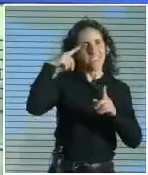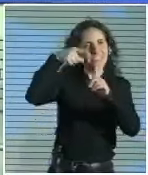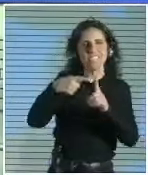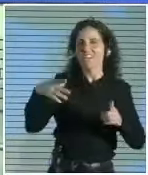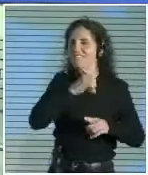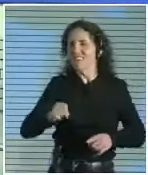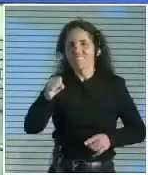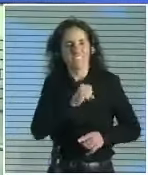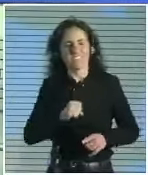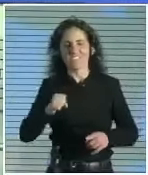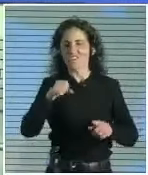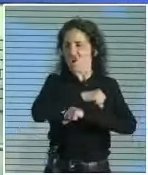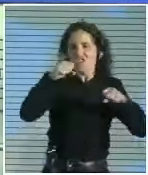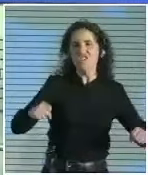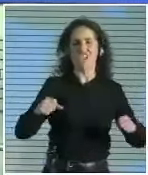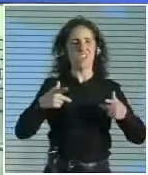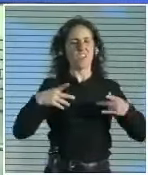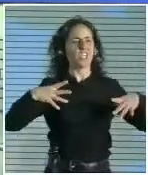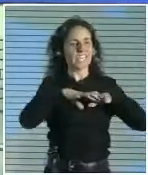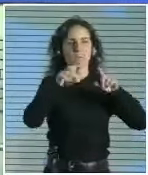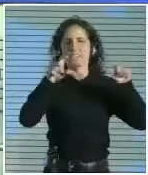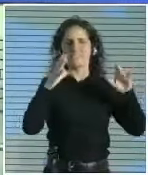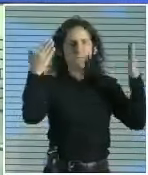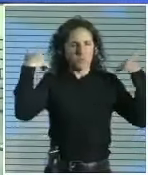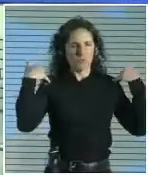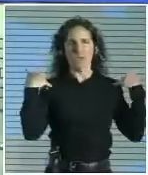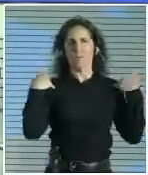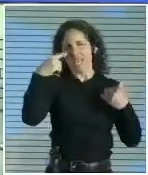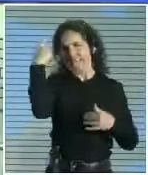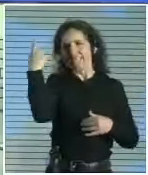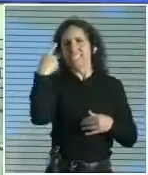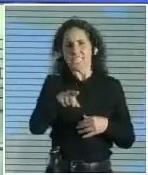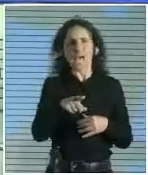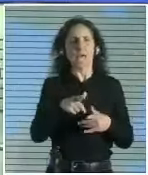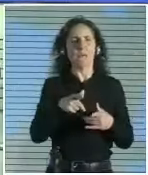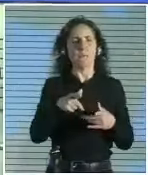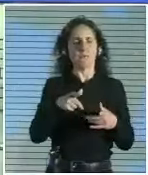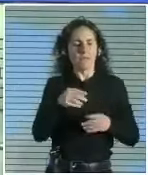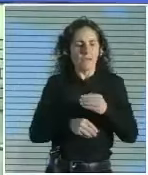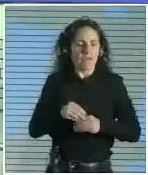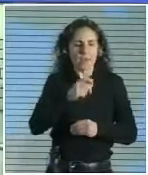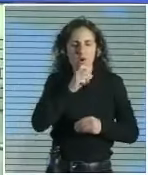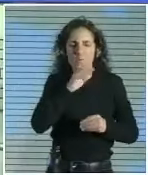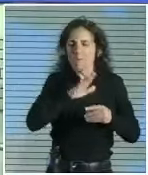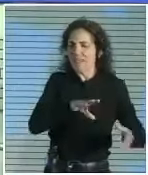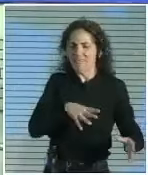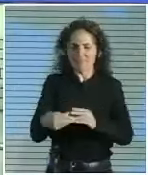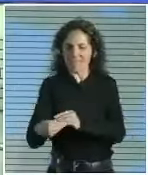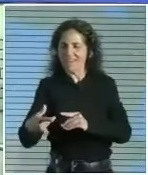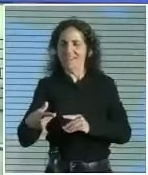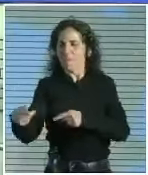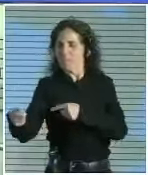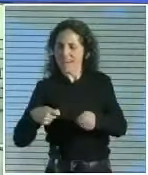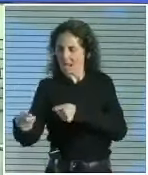tejido empresarial responsable, que sabe también dónde tiene que tocar las teclas para responder a un mercado que está cambiando, pero hay